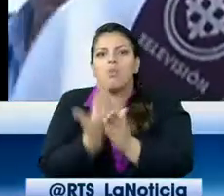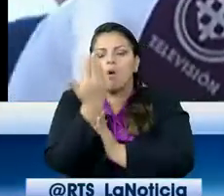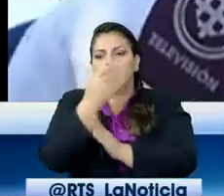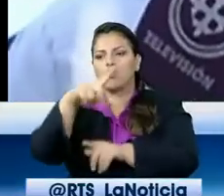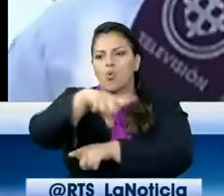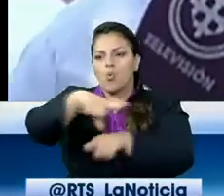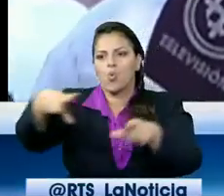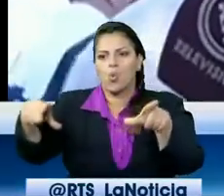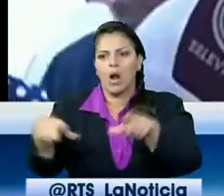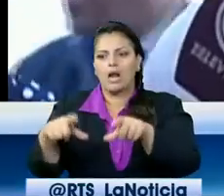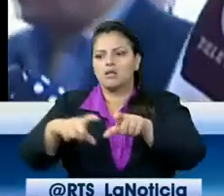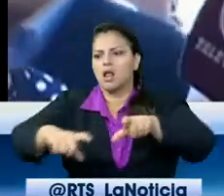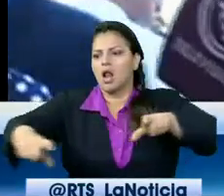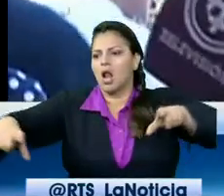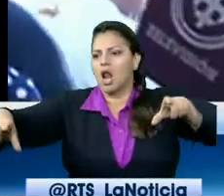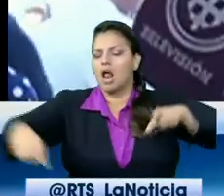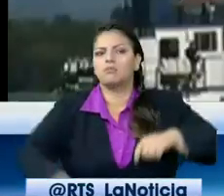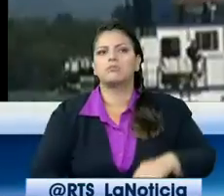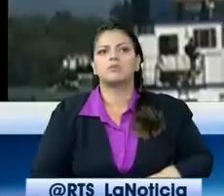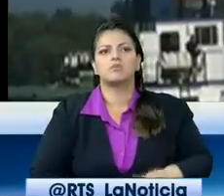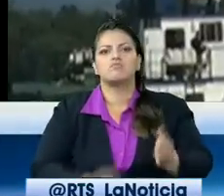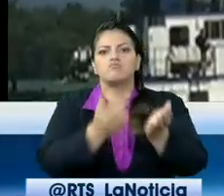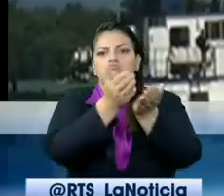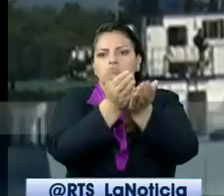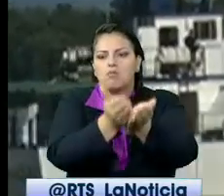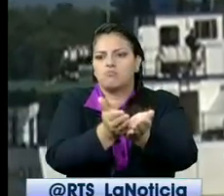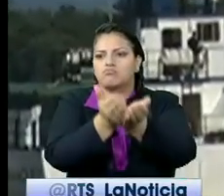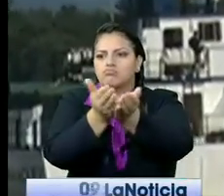Guayas, hasta donde acodera el Morgan.